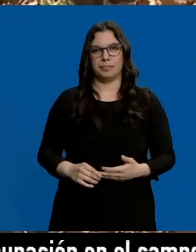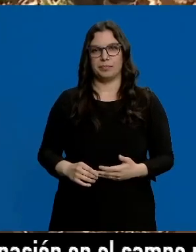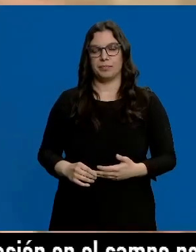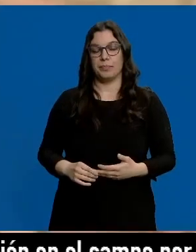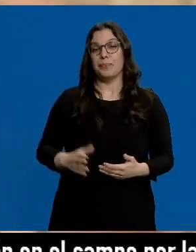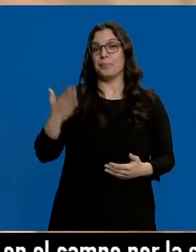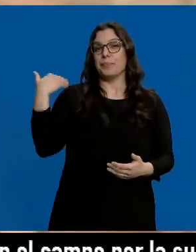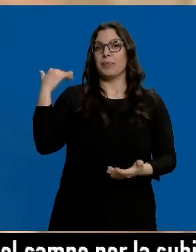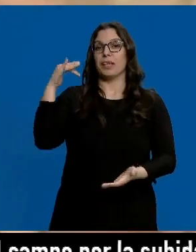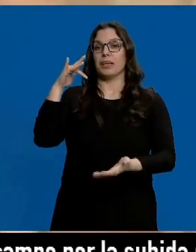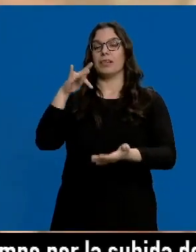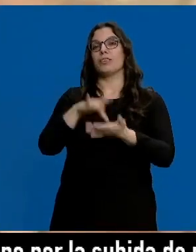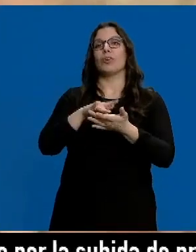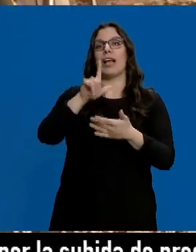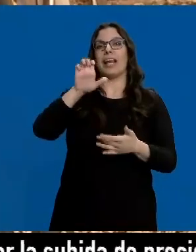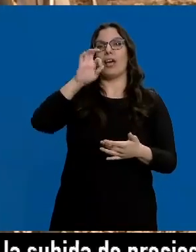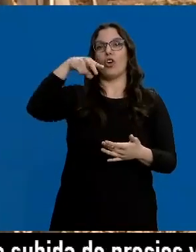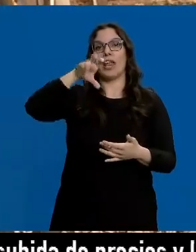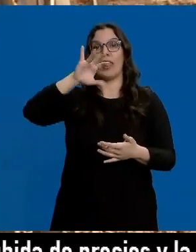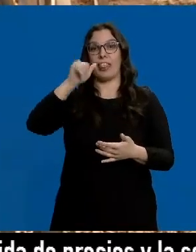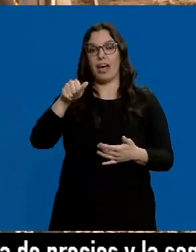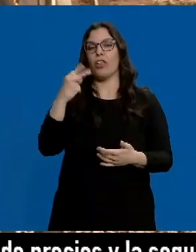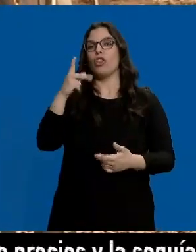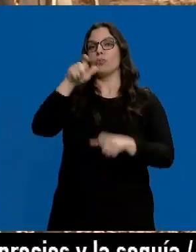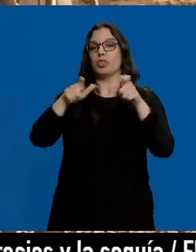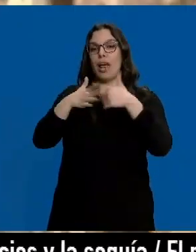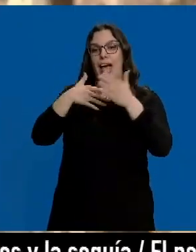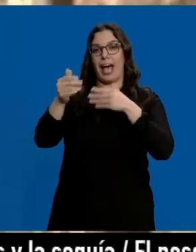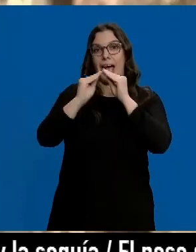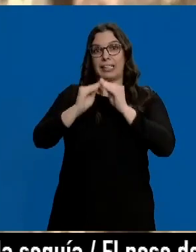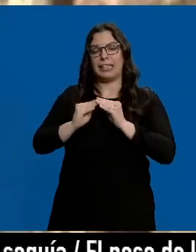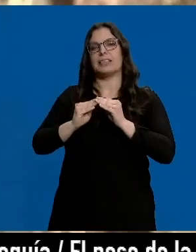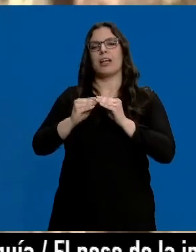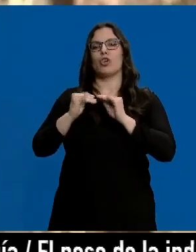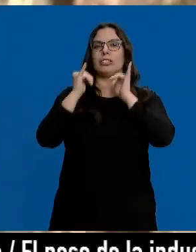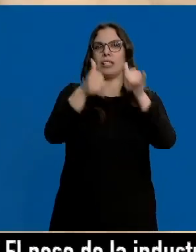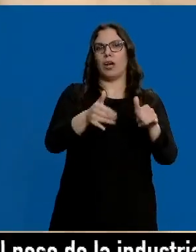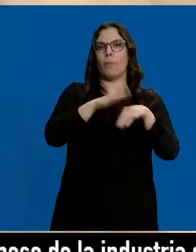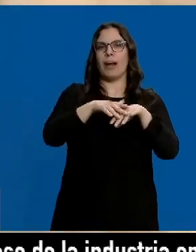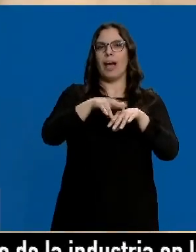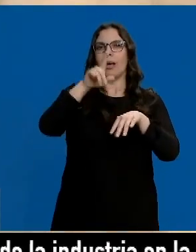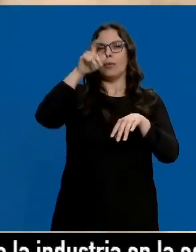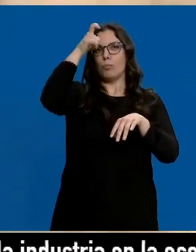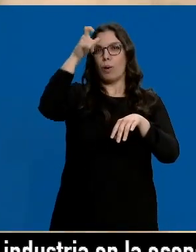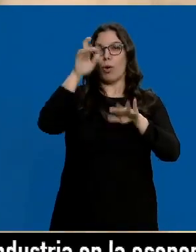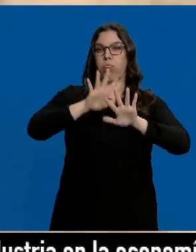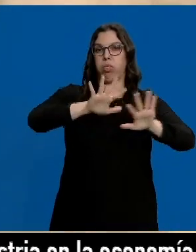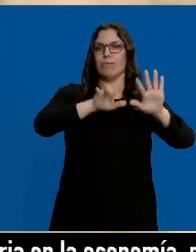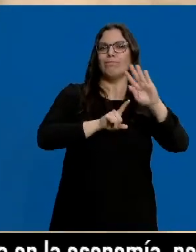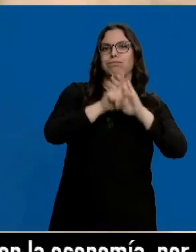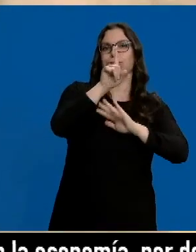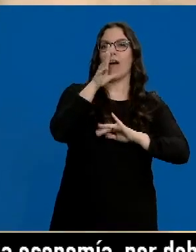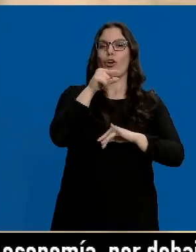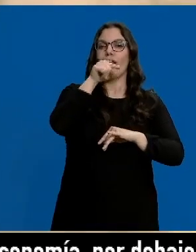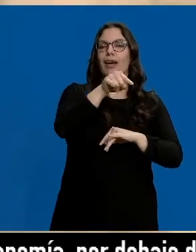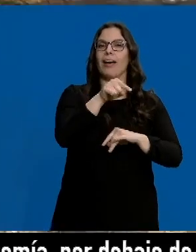Hace años llegaron a Leoneza, al Bierzo, 2 artesanos para recuperar un pueblo que estuvo abandonado durante décadas. Ahora allí han